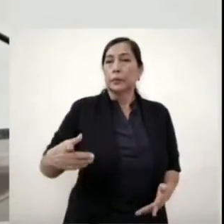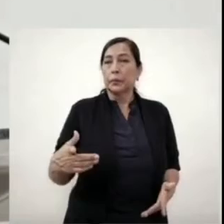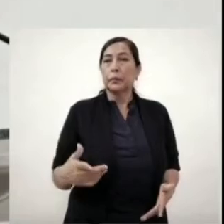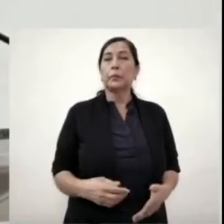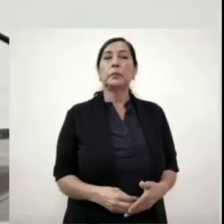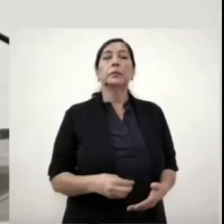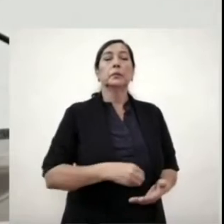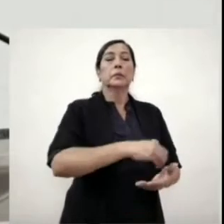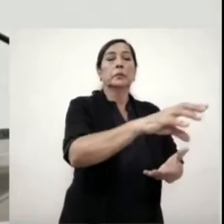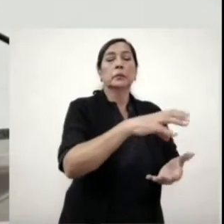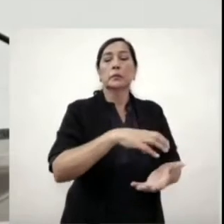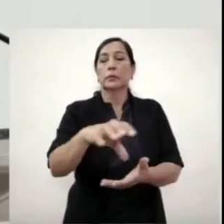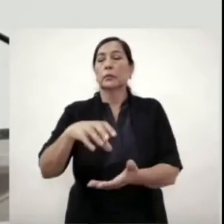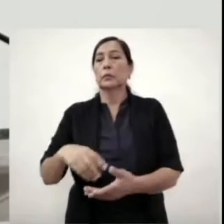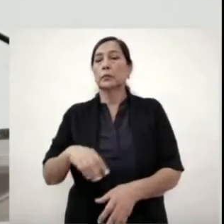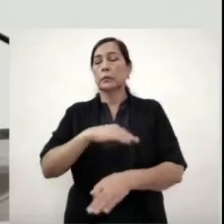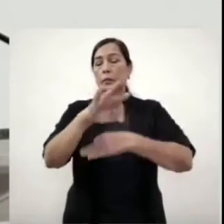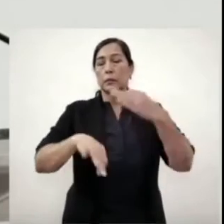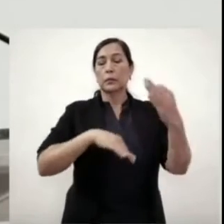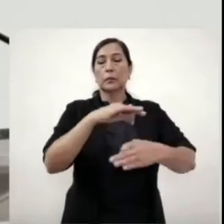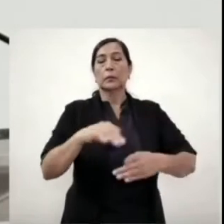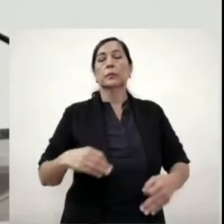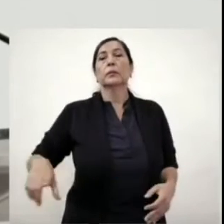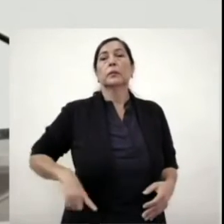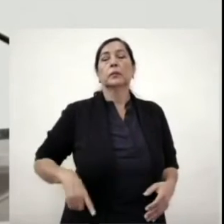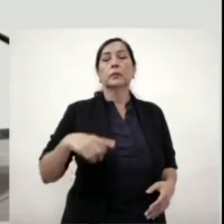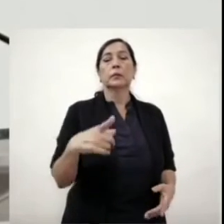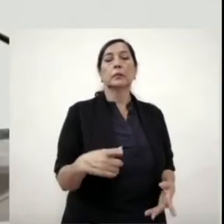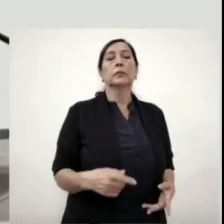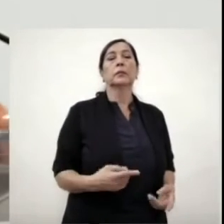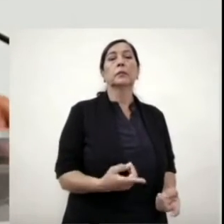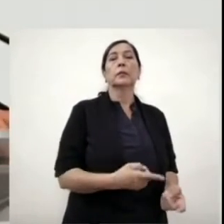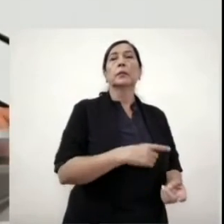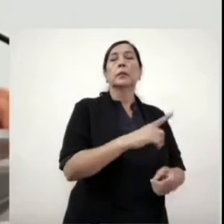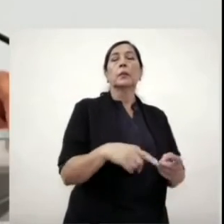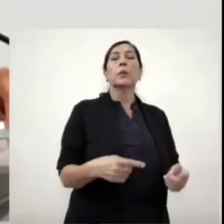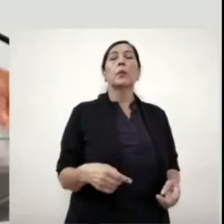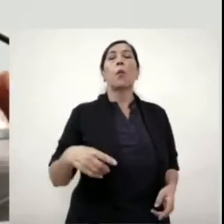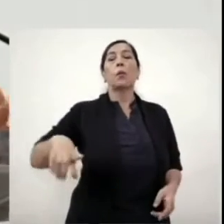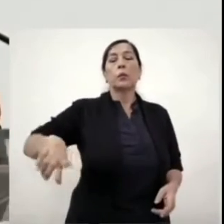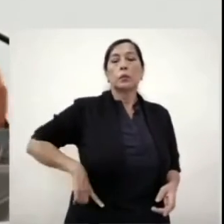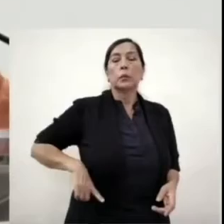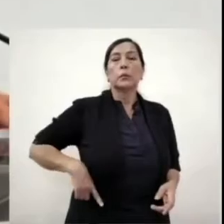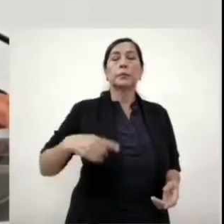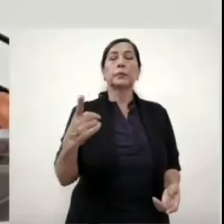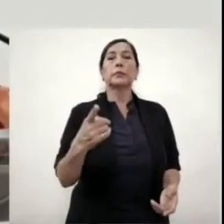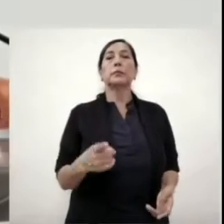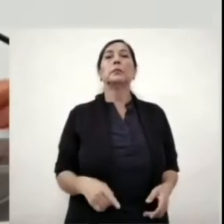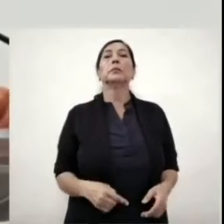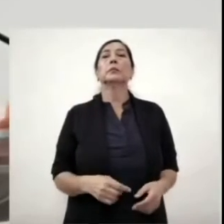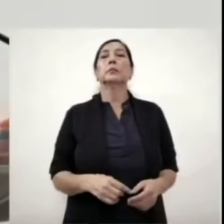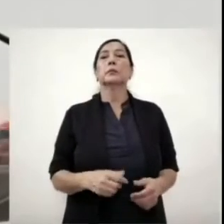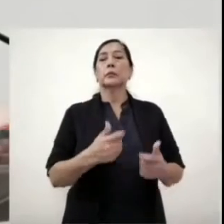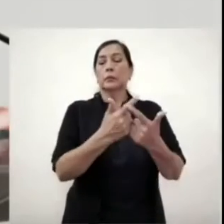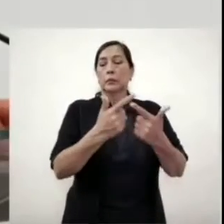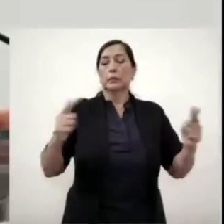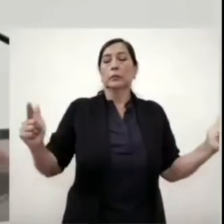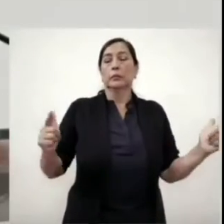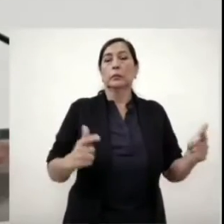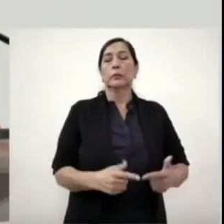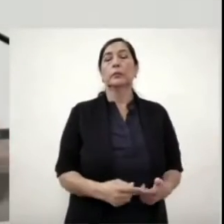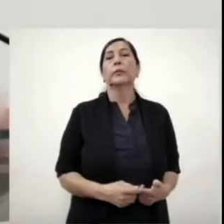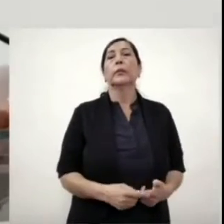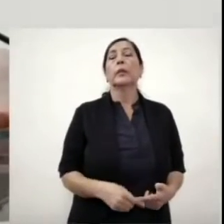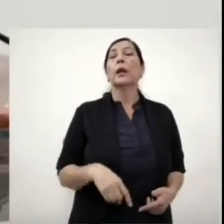para atender las necesidades de los gobiernos locales, incluidas las comunidades con autogobierno, de manera estratégica. Y